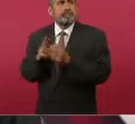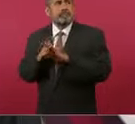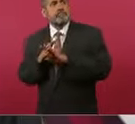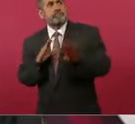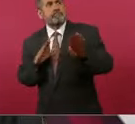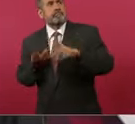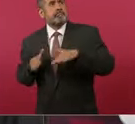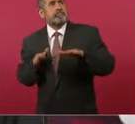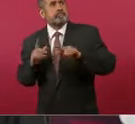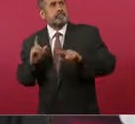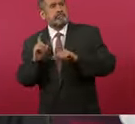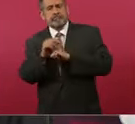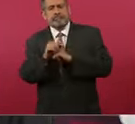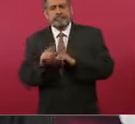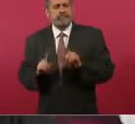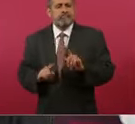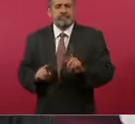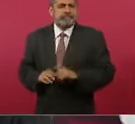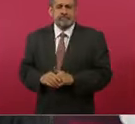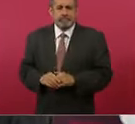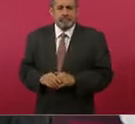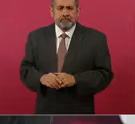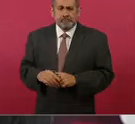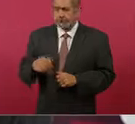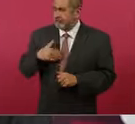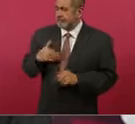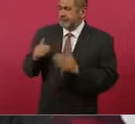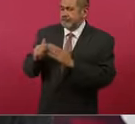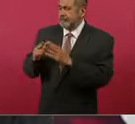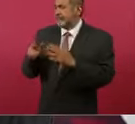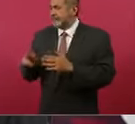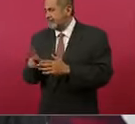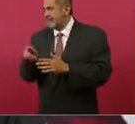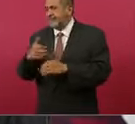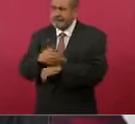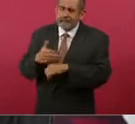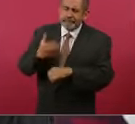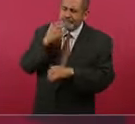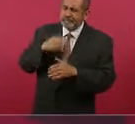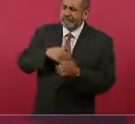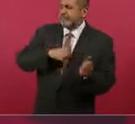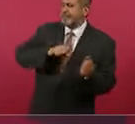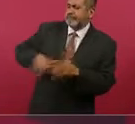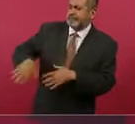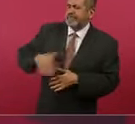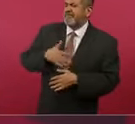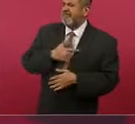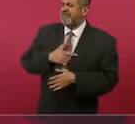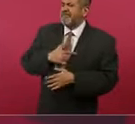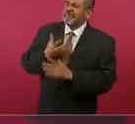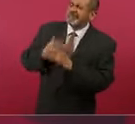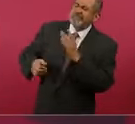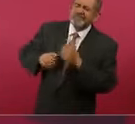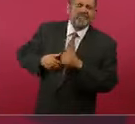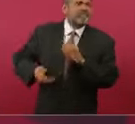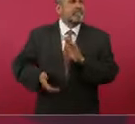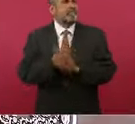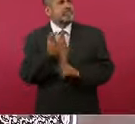la gente no abandona sus pueblos, sus familias, sus costumbres, por gusto, lo hace por